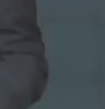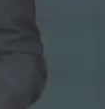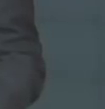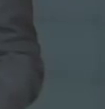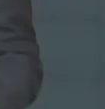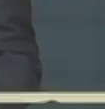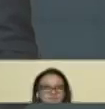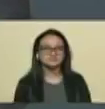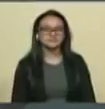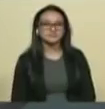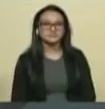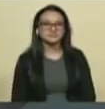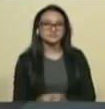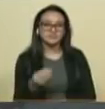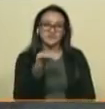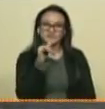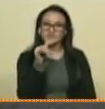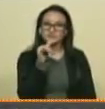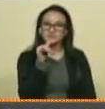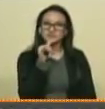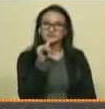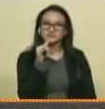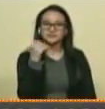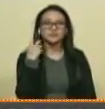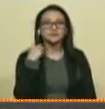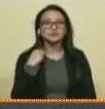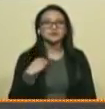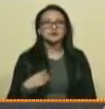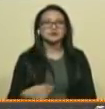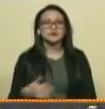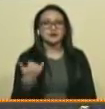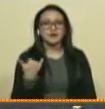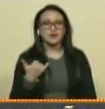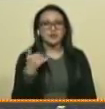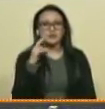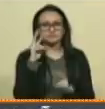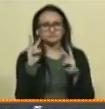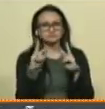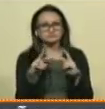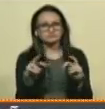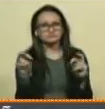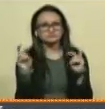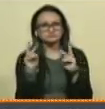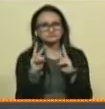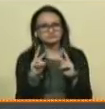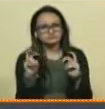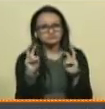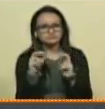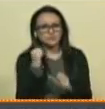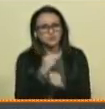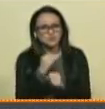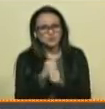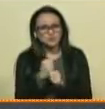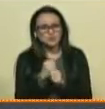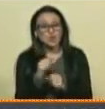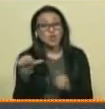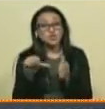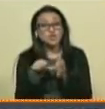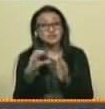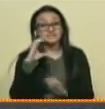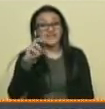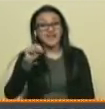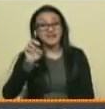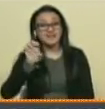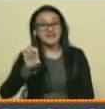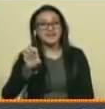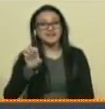De vuelta con mucho más de la emisión meridiana de la noticia. Vamos a revisar lo que ha sido esta jornada muy, muy intensa en el Consejo Nacional Electoral. Está en el